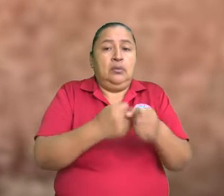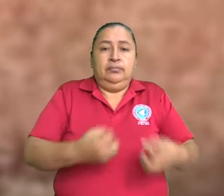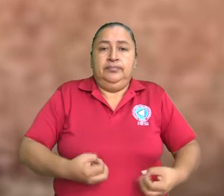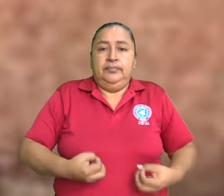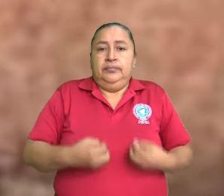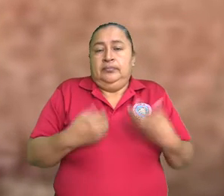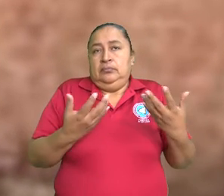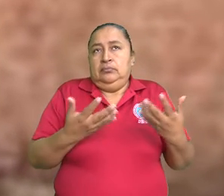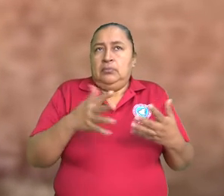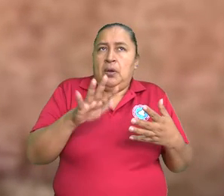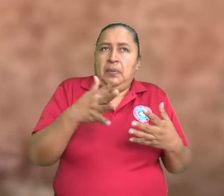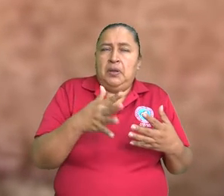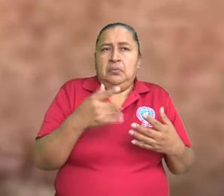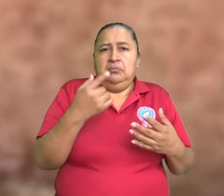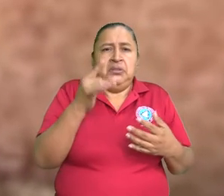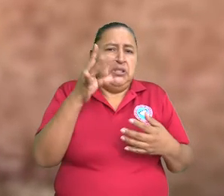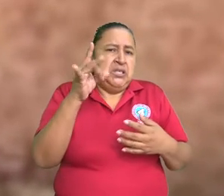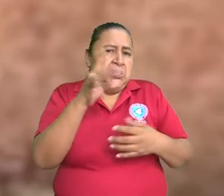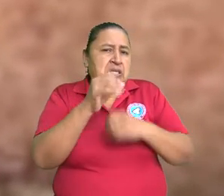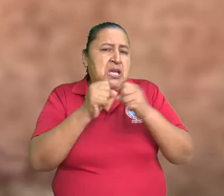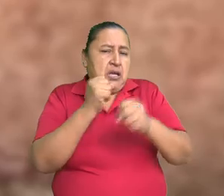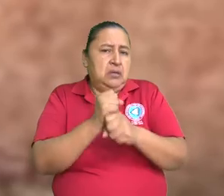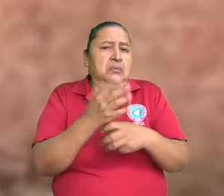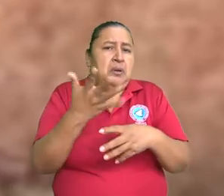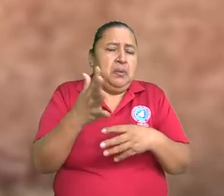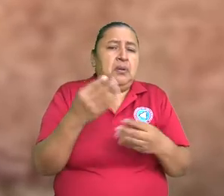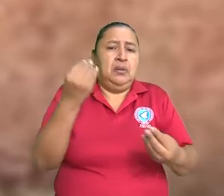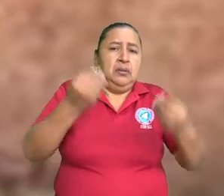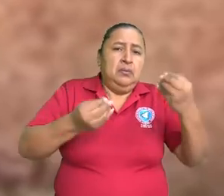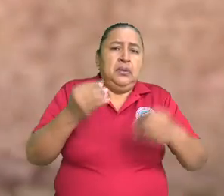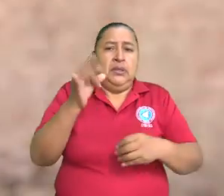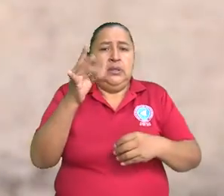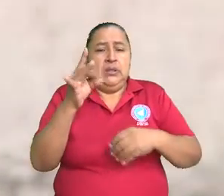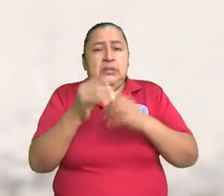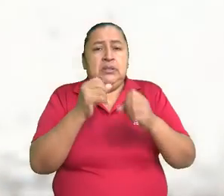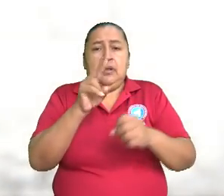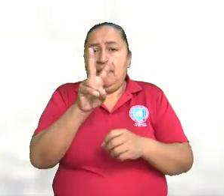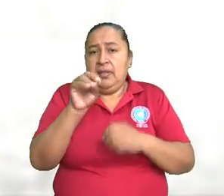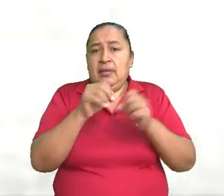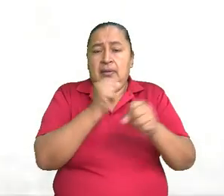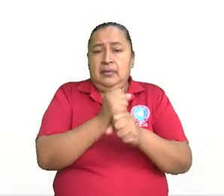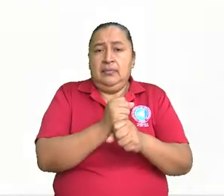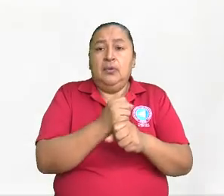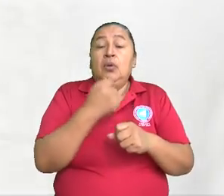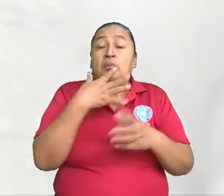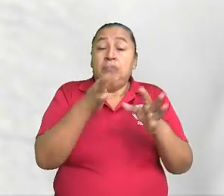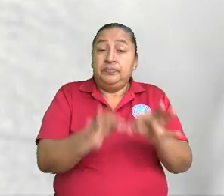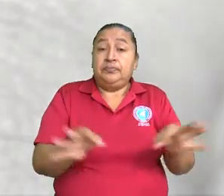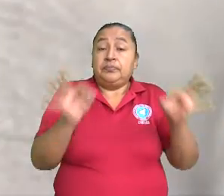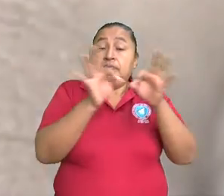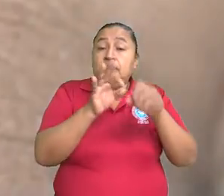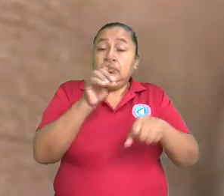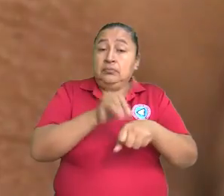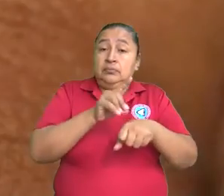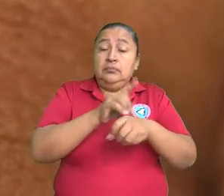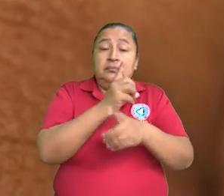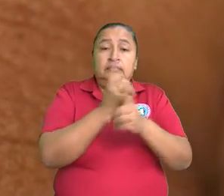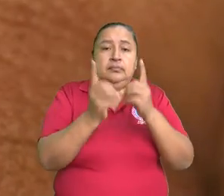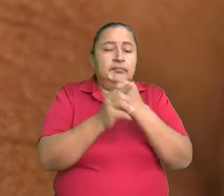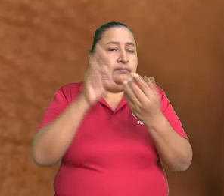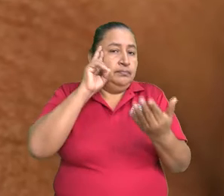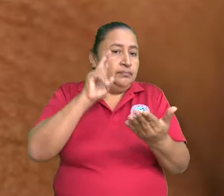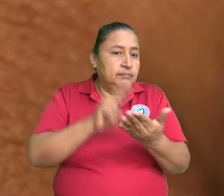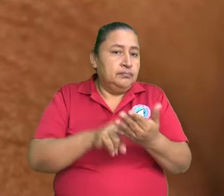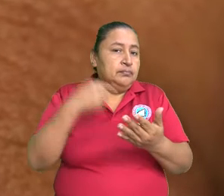cáncer. Más o menos son mínimo 15 años, te cuento, son de 15 a 20 años. Por eso es importante, doctora, yo creo que eso hay que recalcarlo